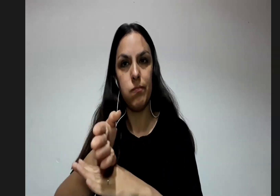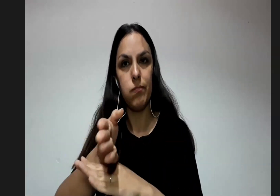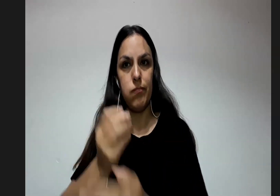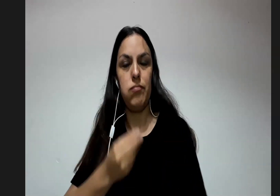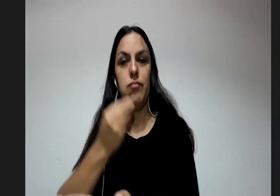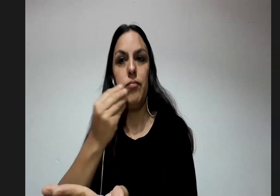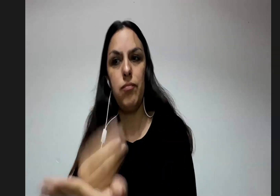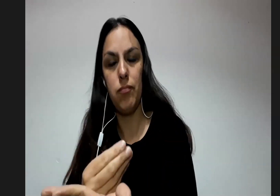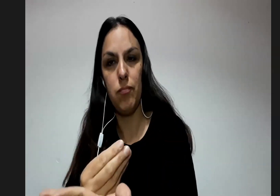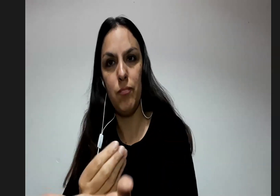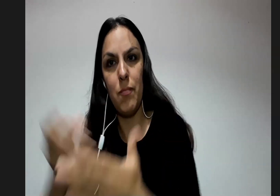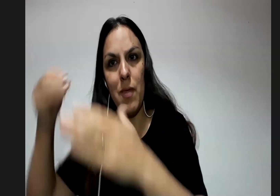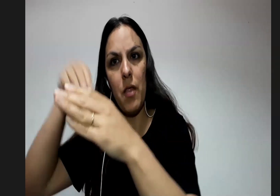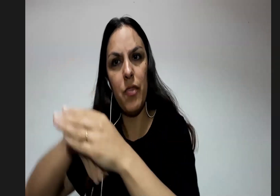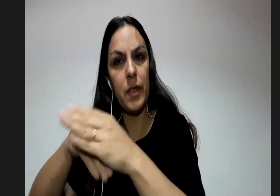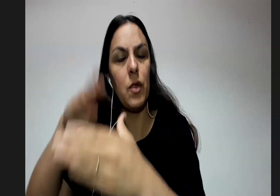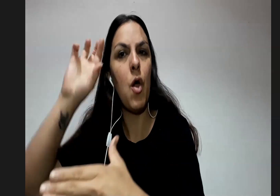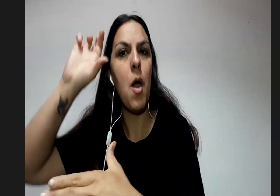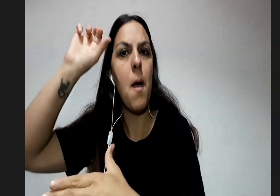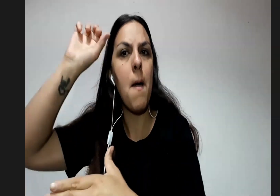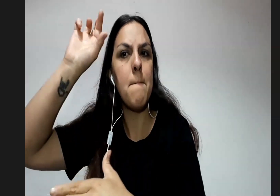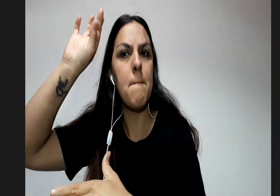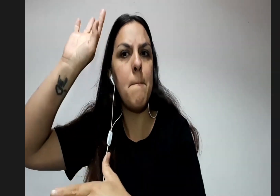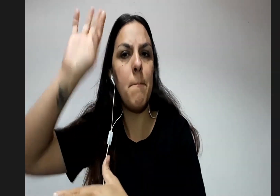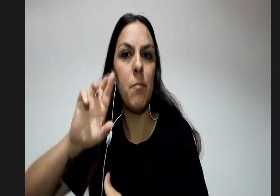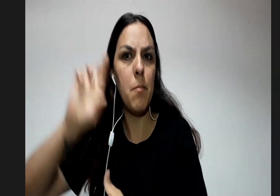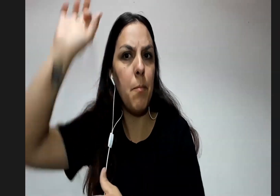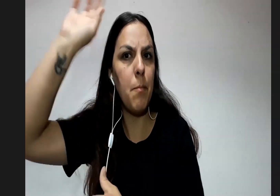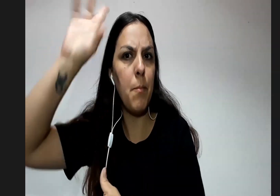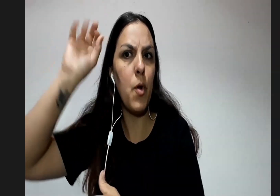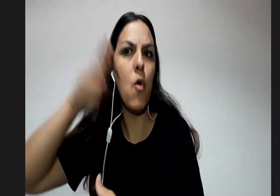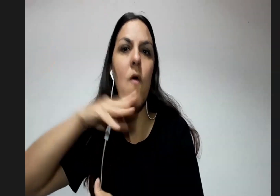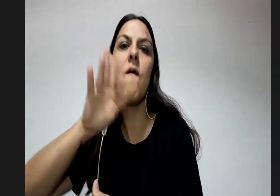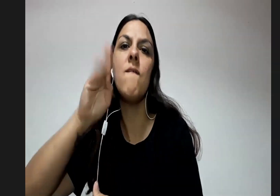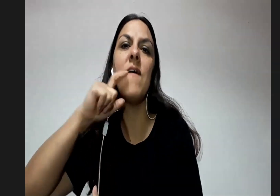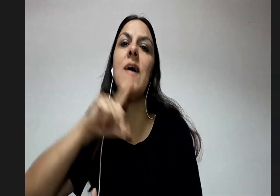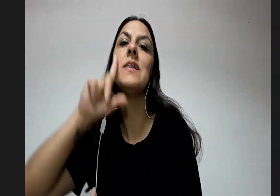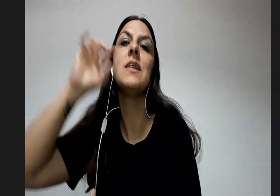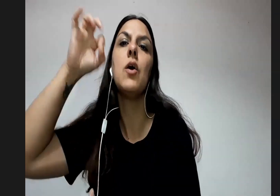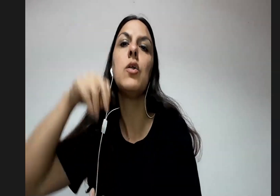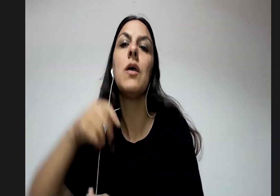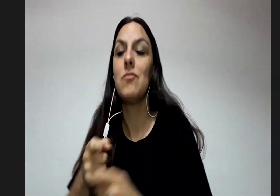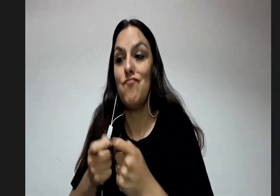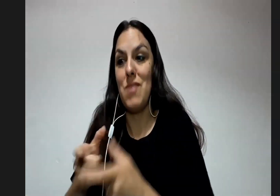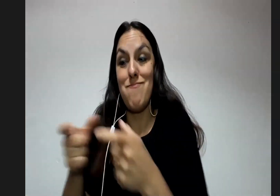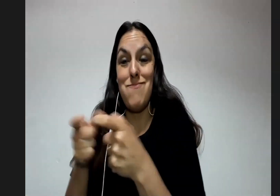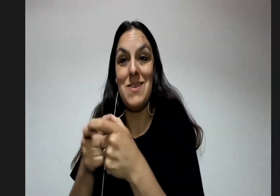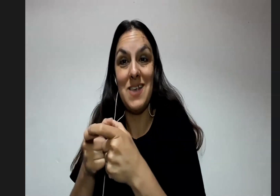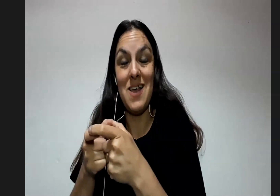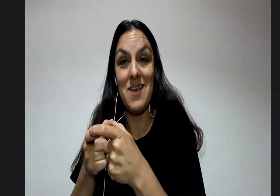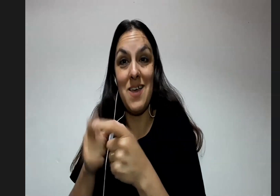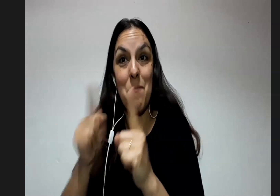de probation y compensa con pasajes el monto del valor por el cual tendría que